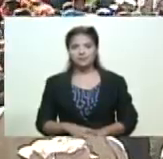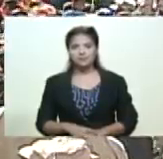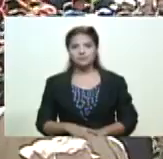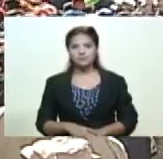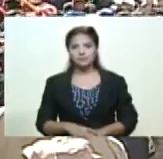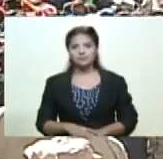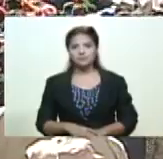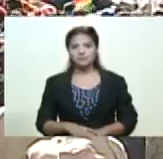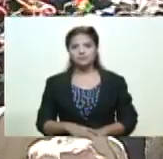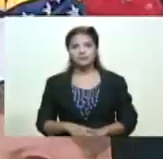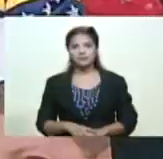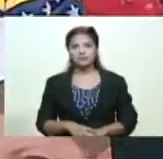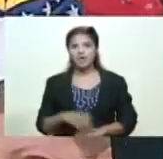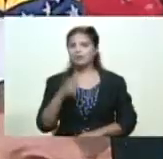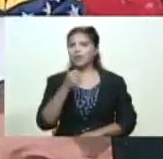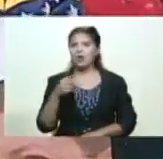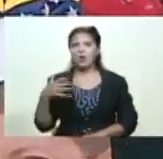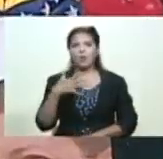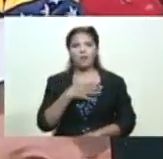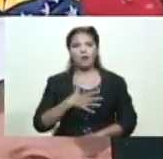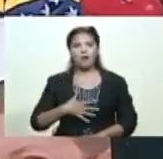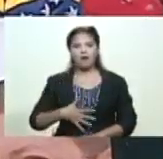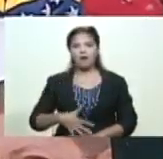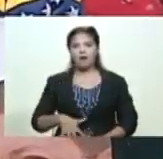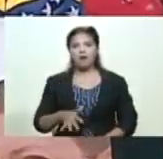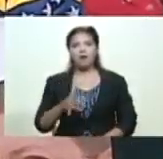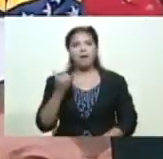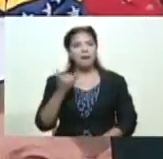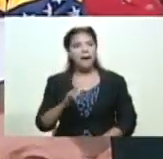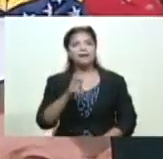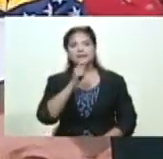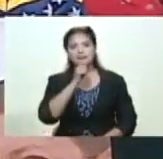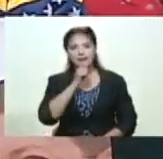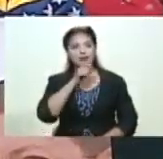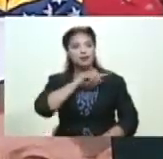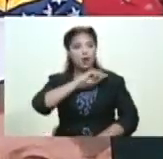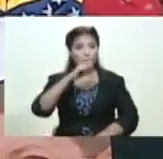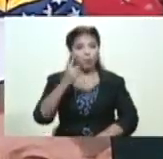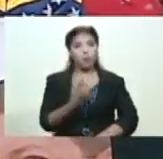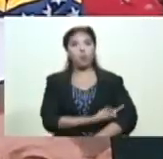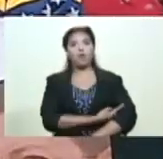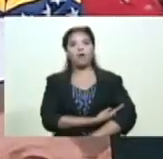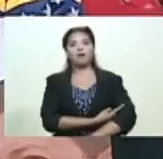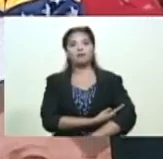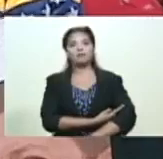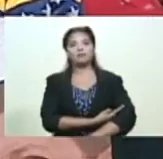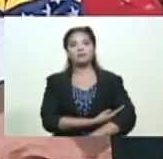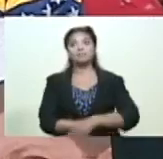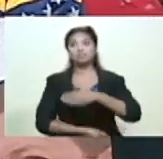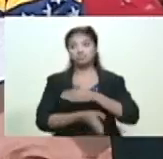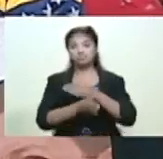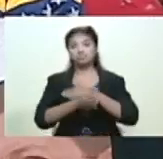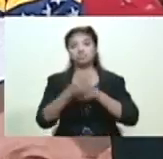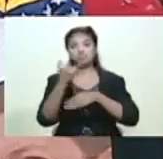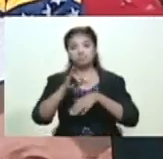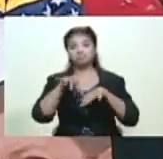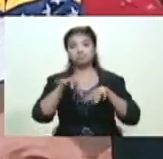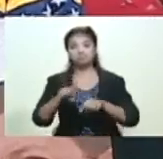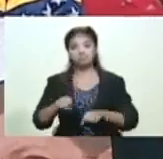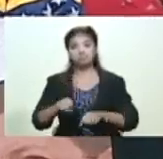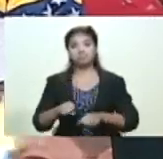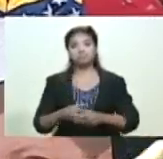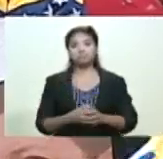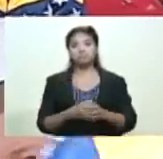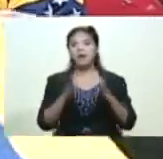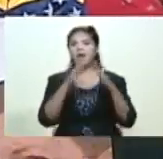Detrás de los supremacistas blancos está el poder que ha coronado